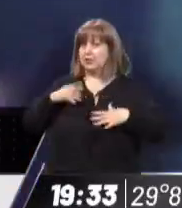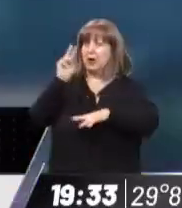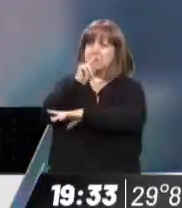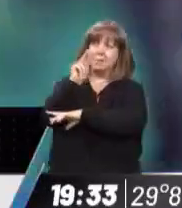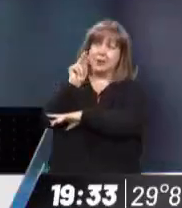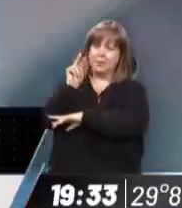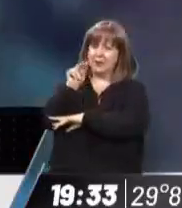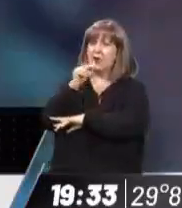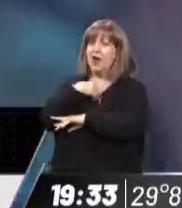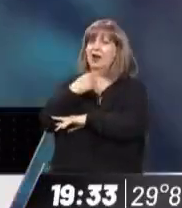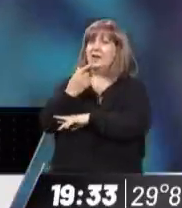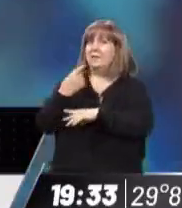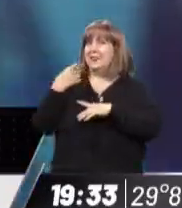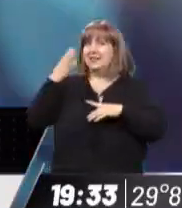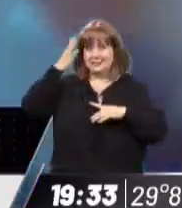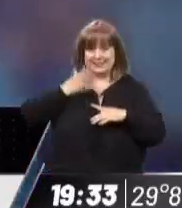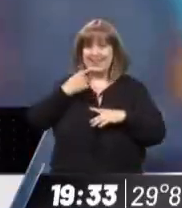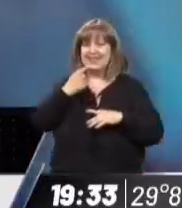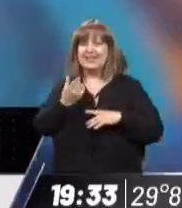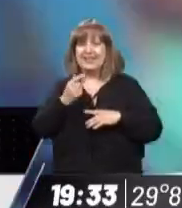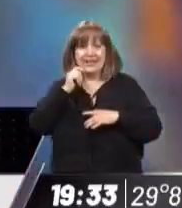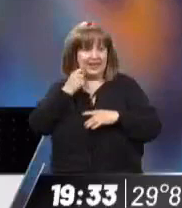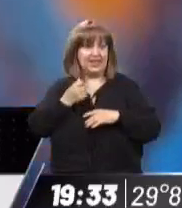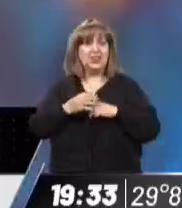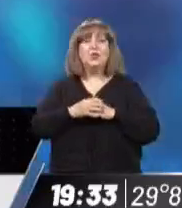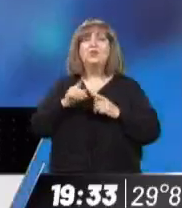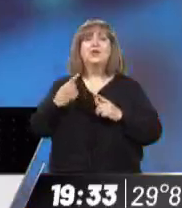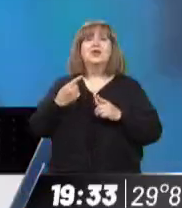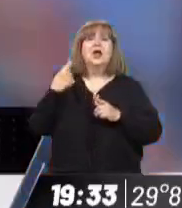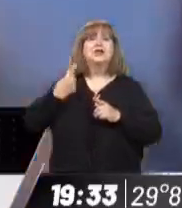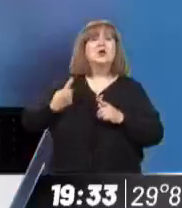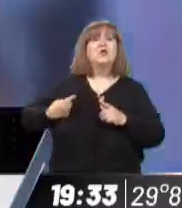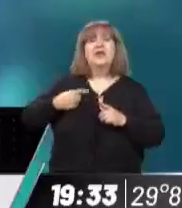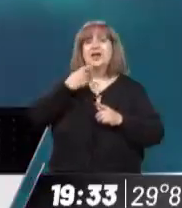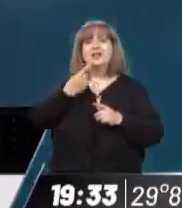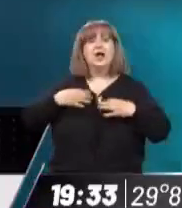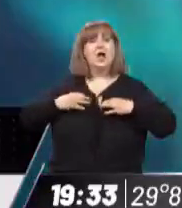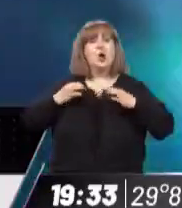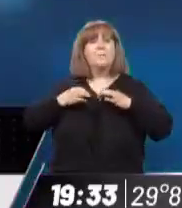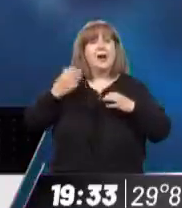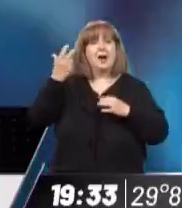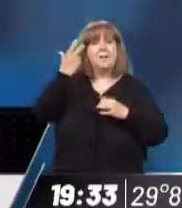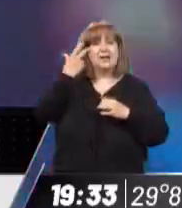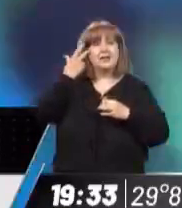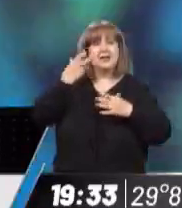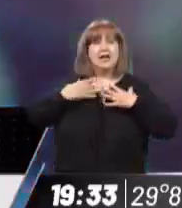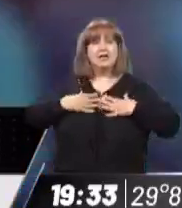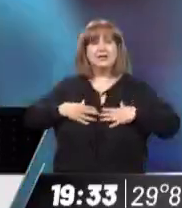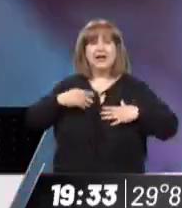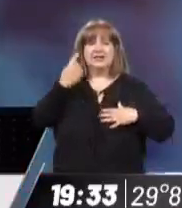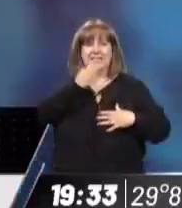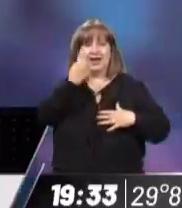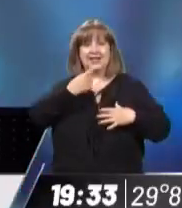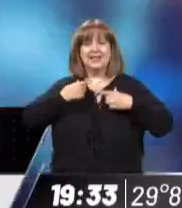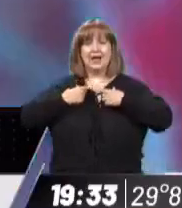un montón de detalles impresionantes. Te perdiste el cotillón. ¿Sabes qué llamó la atención? La vestimenta de Messi, que eligió un traje celeste con